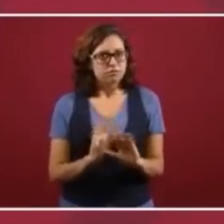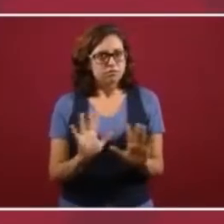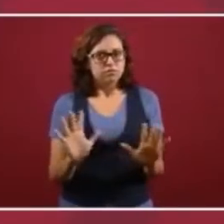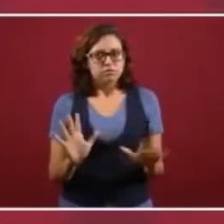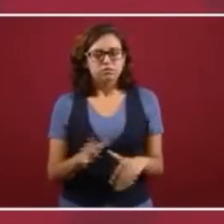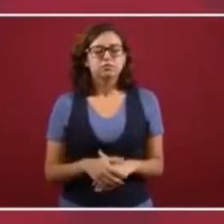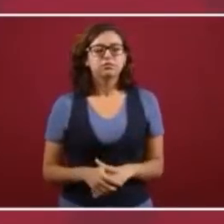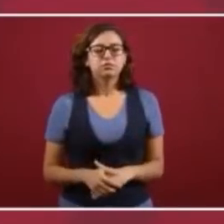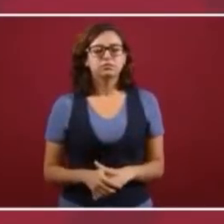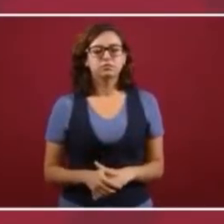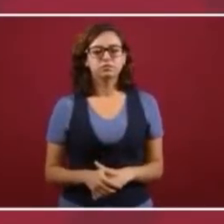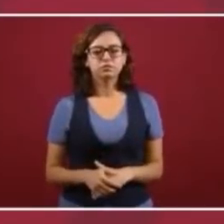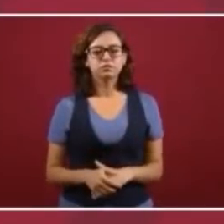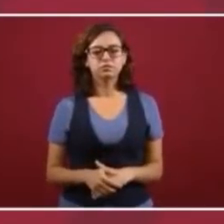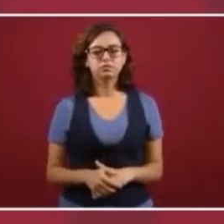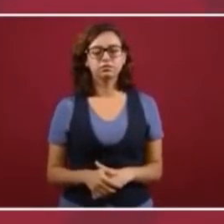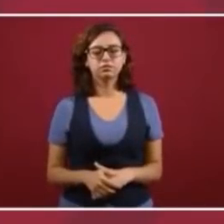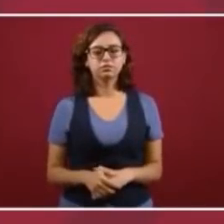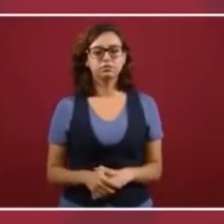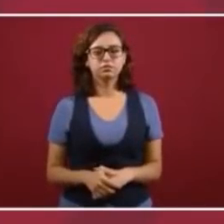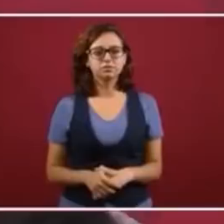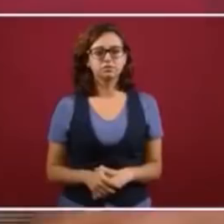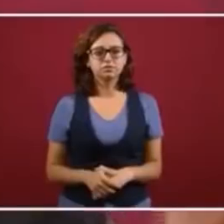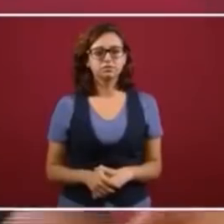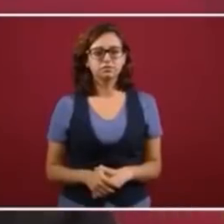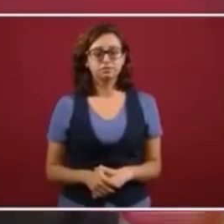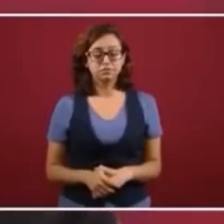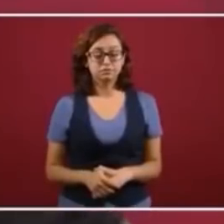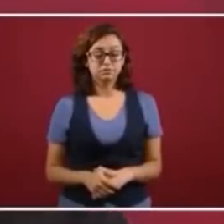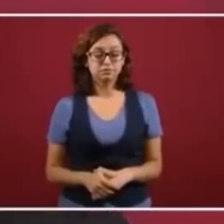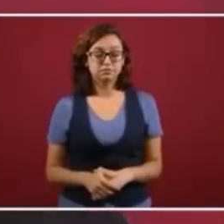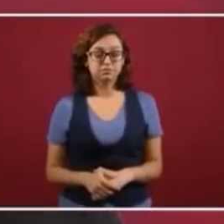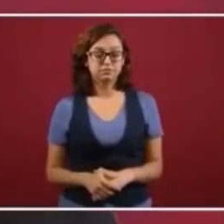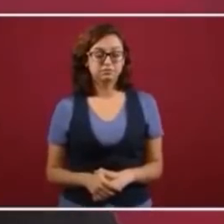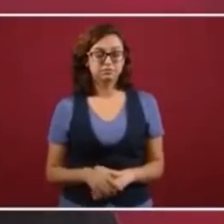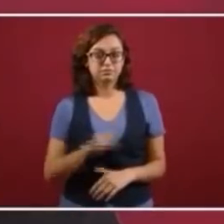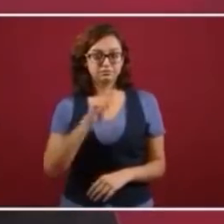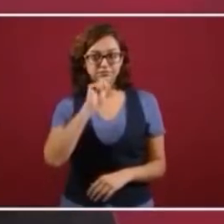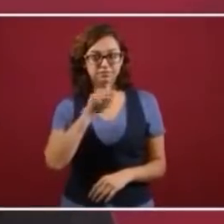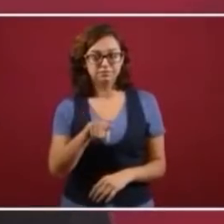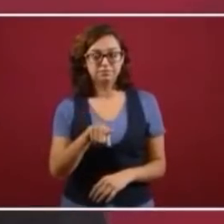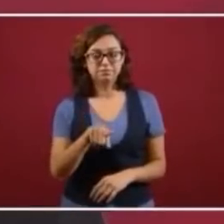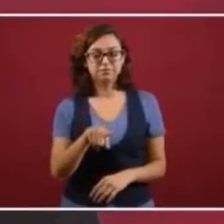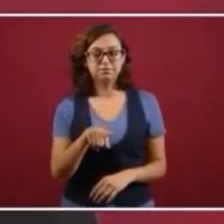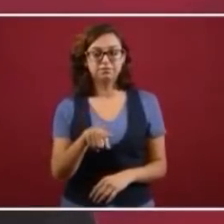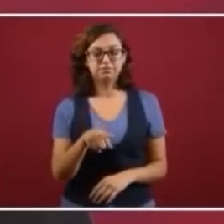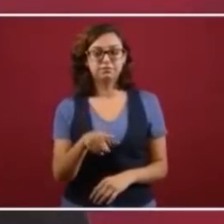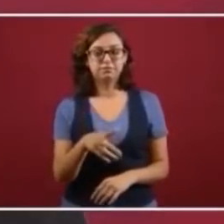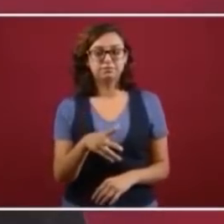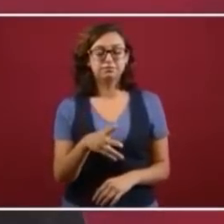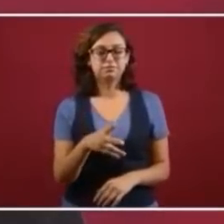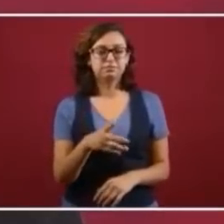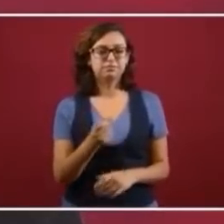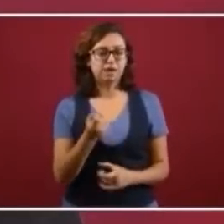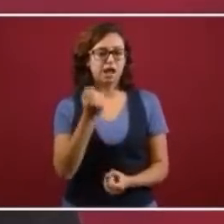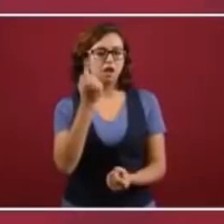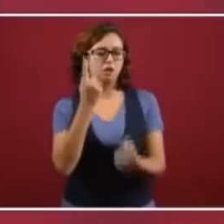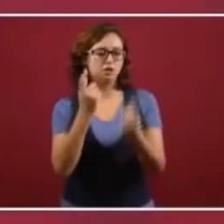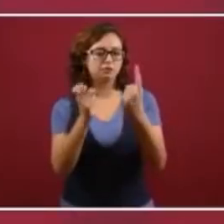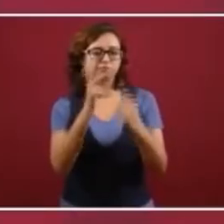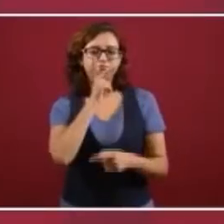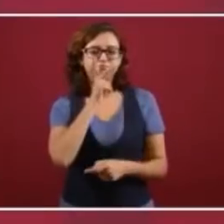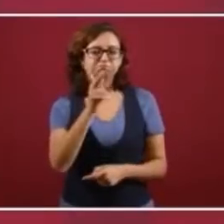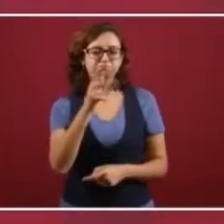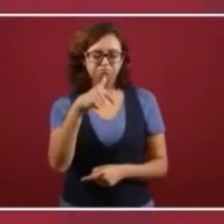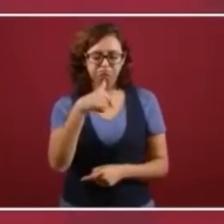y además utilizando parte de mi habla,